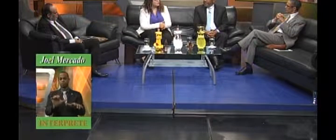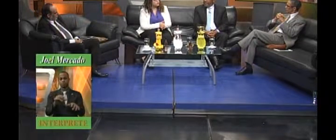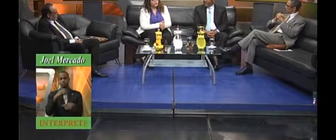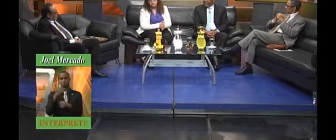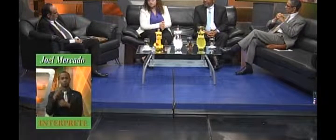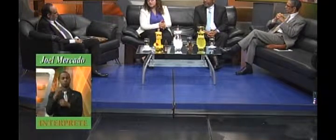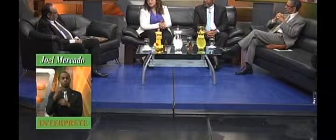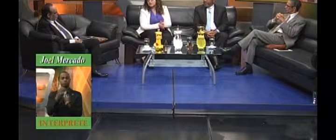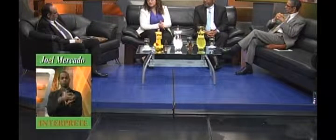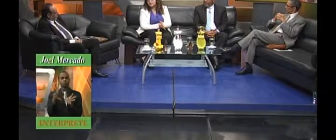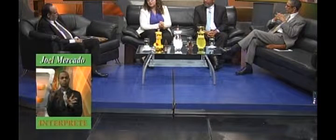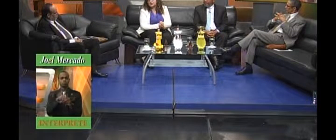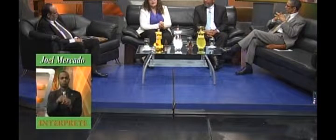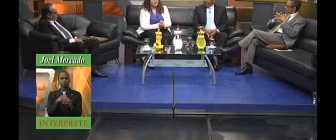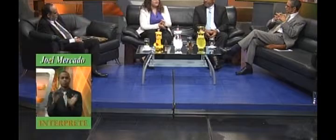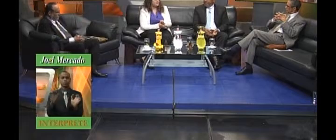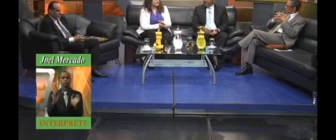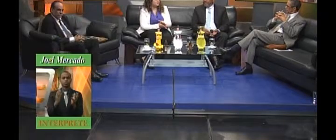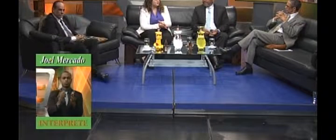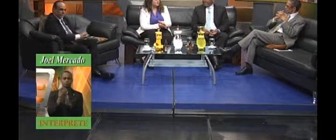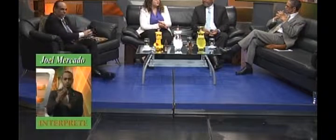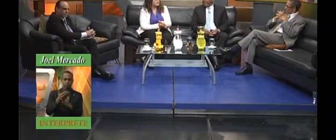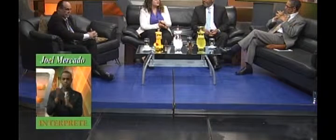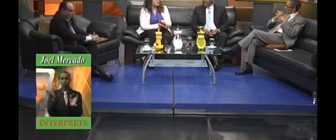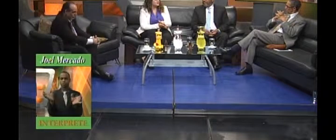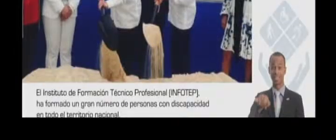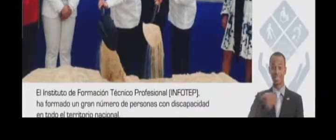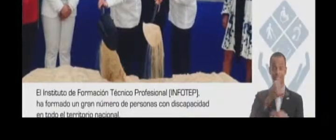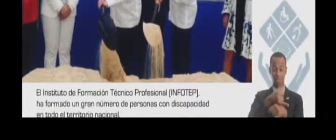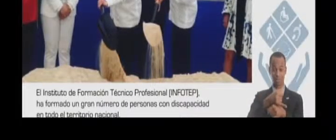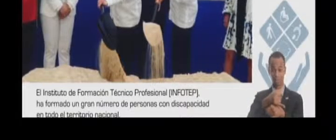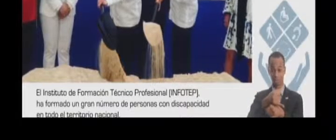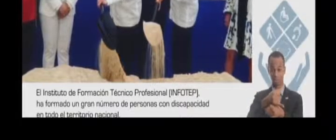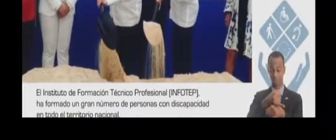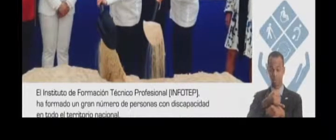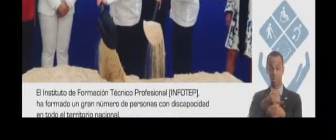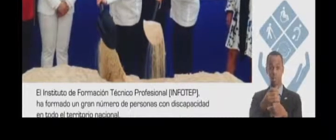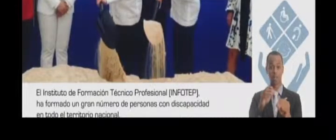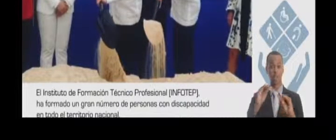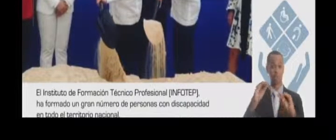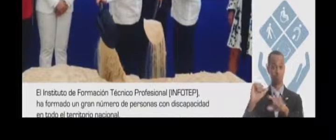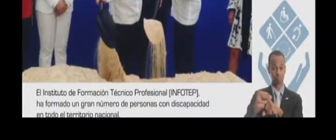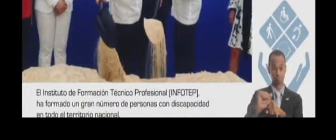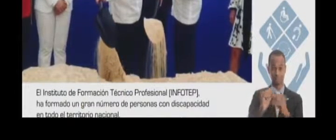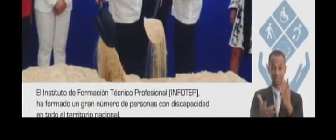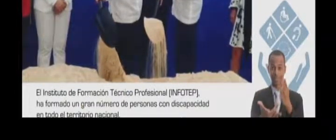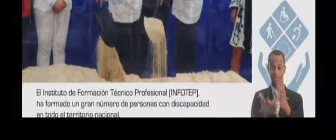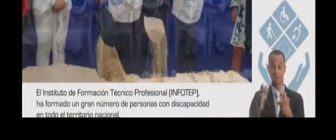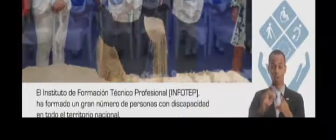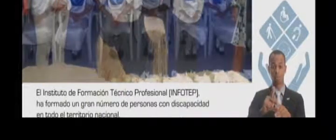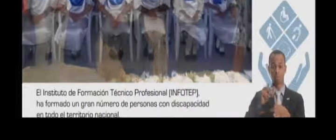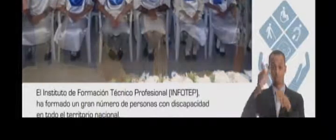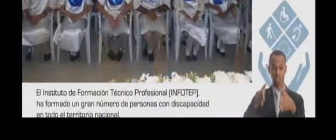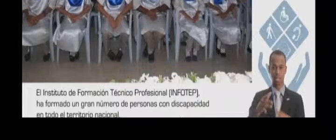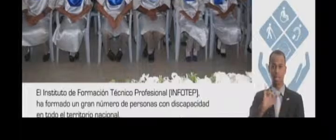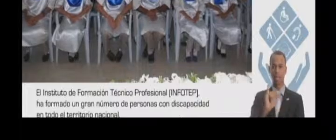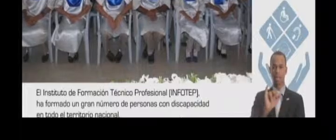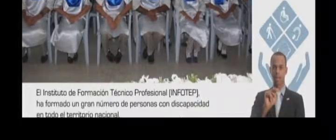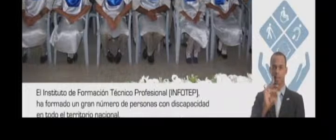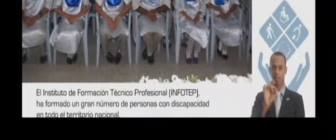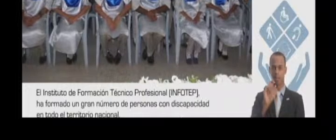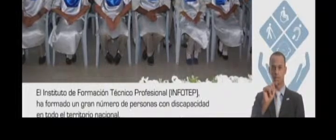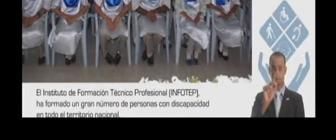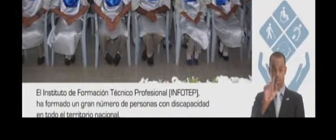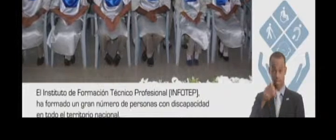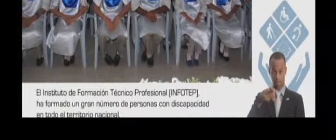desde la inclusión de la accesibilidad en la certificación internacional de playa Bandera Azul al desarrollo de iniciativas puntuales.